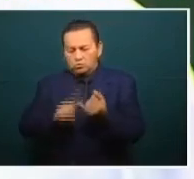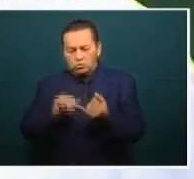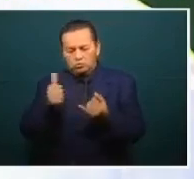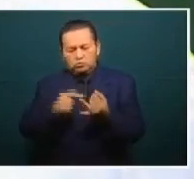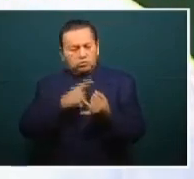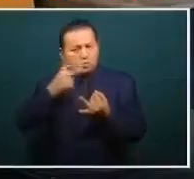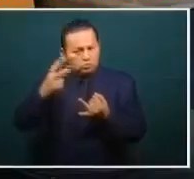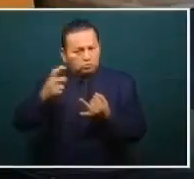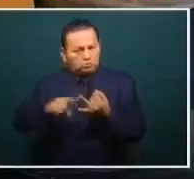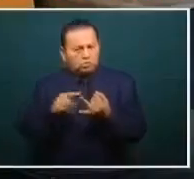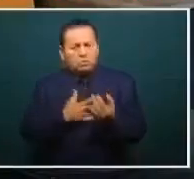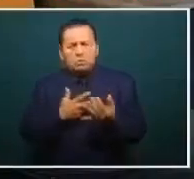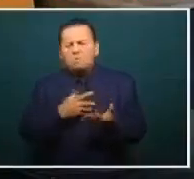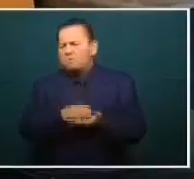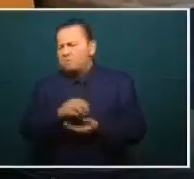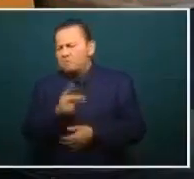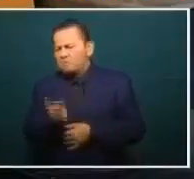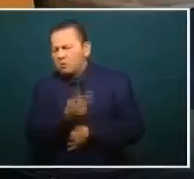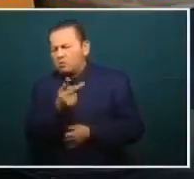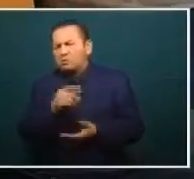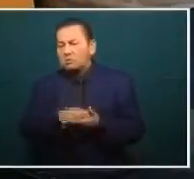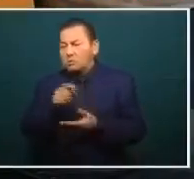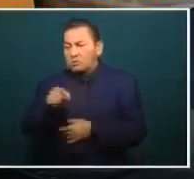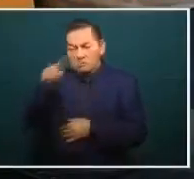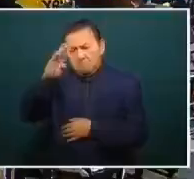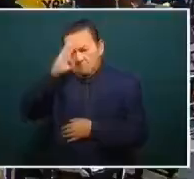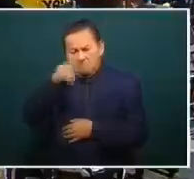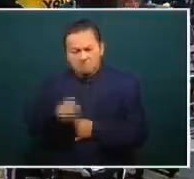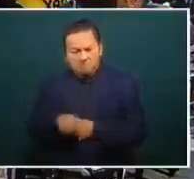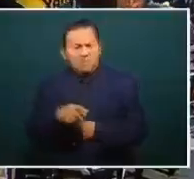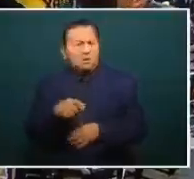¿usted en algún momento contemplaría también viajar